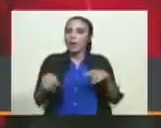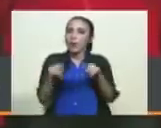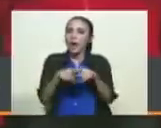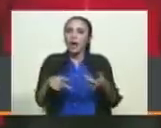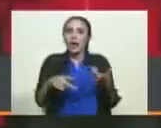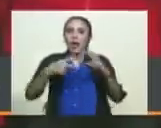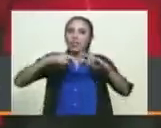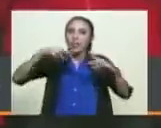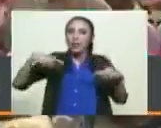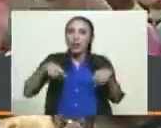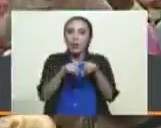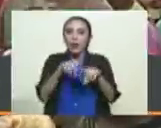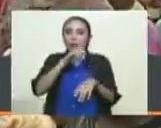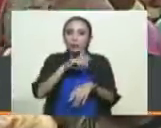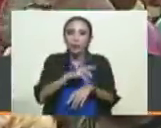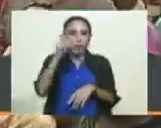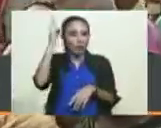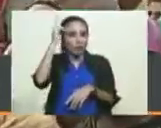de América.